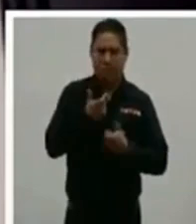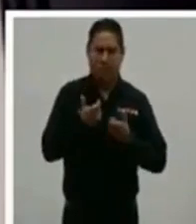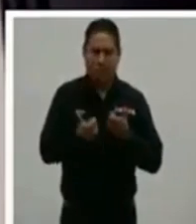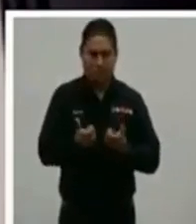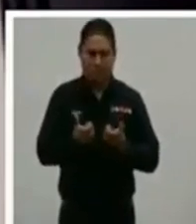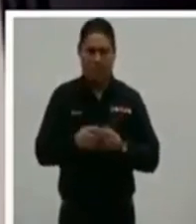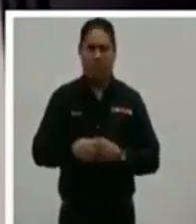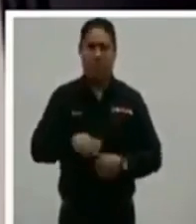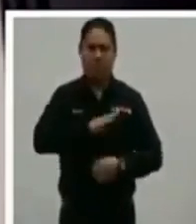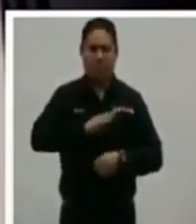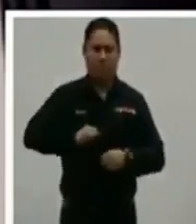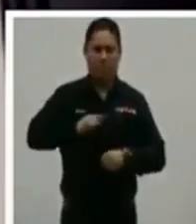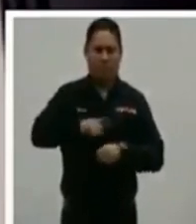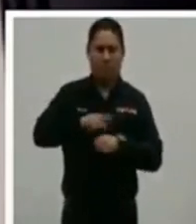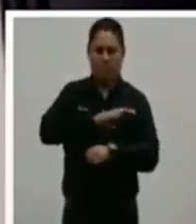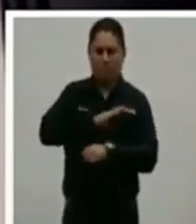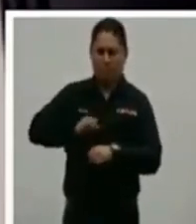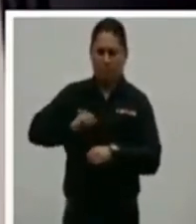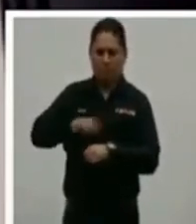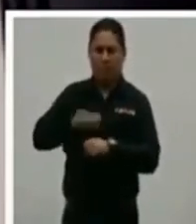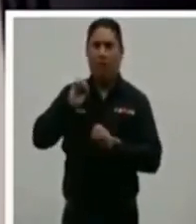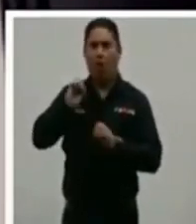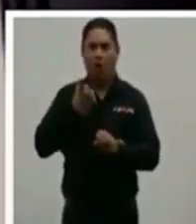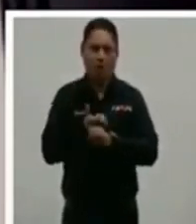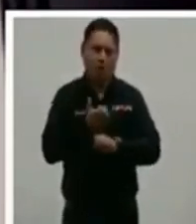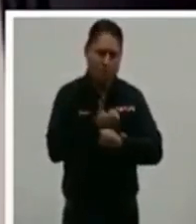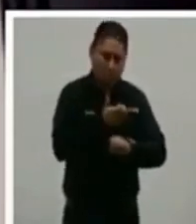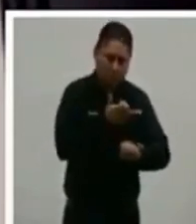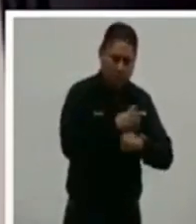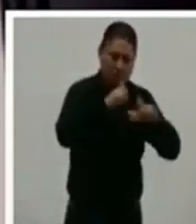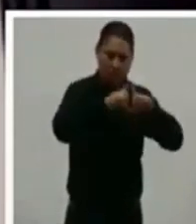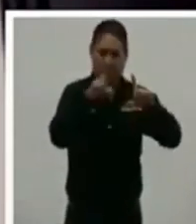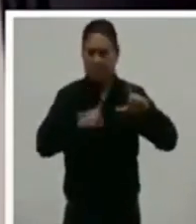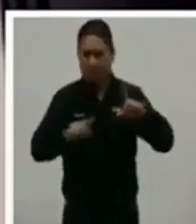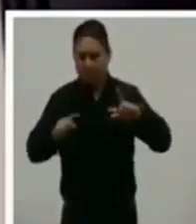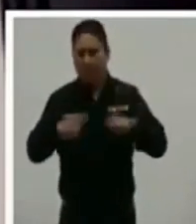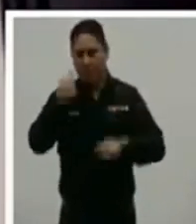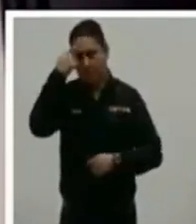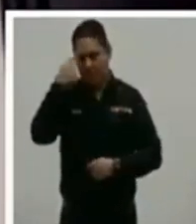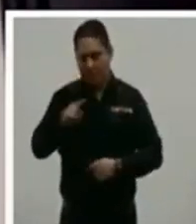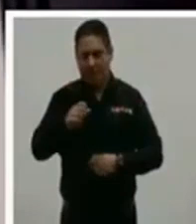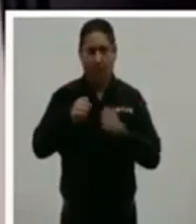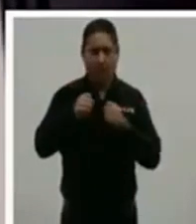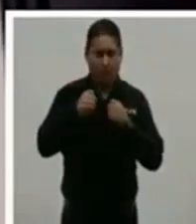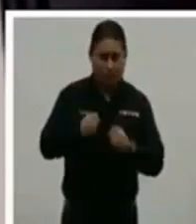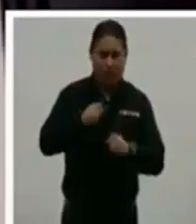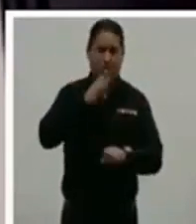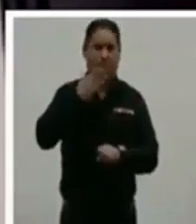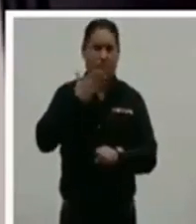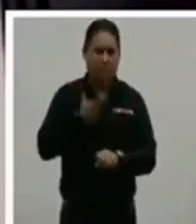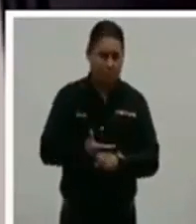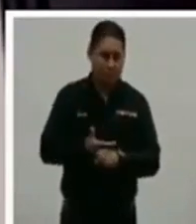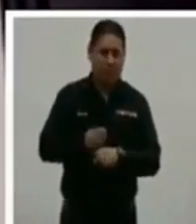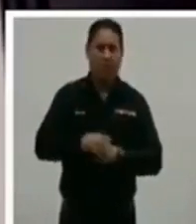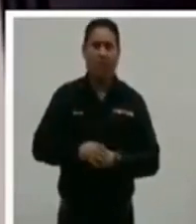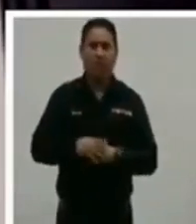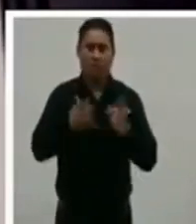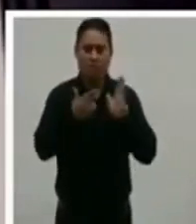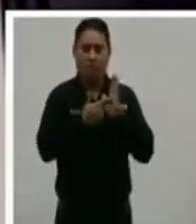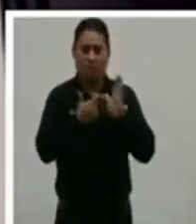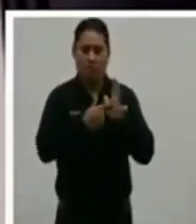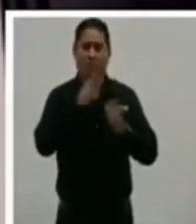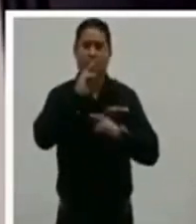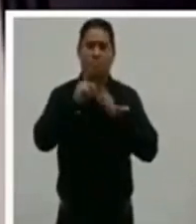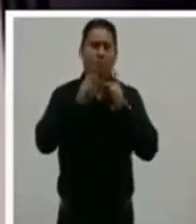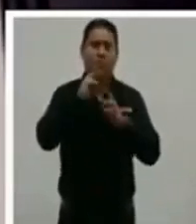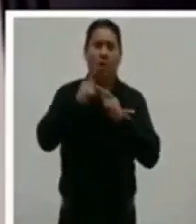las entidades federativas y los municipios a fin de fortalecer la responsabilidad hacendaria, mejorando